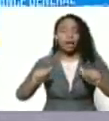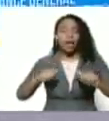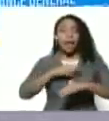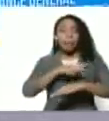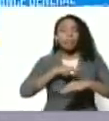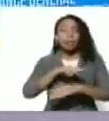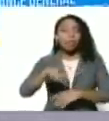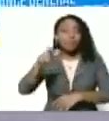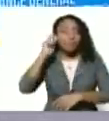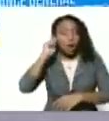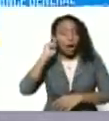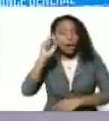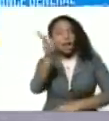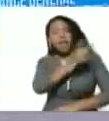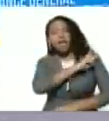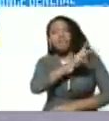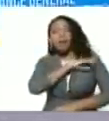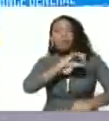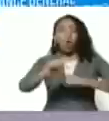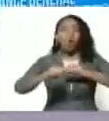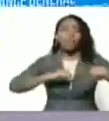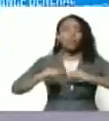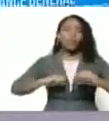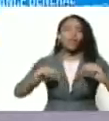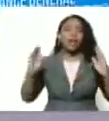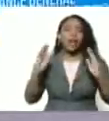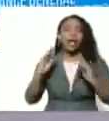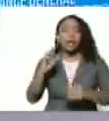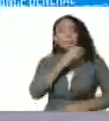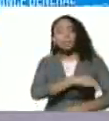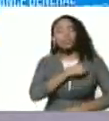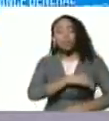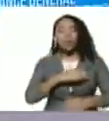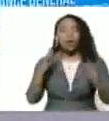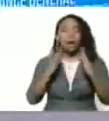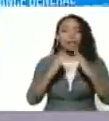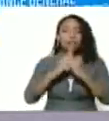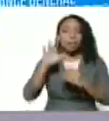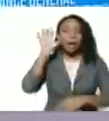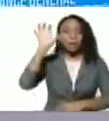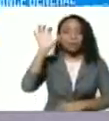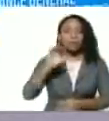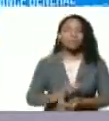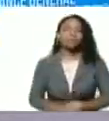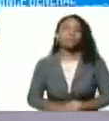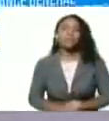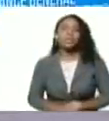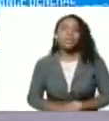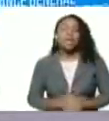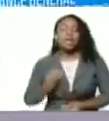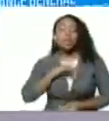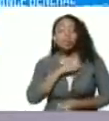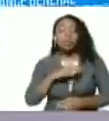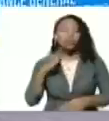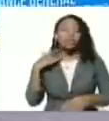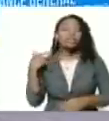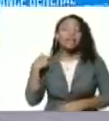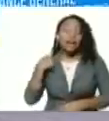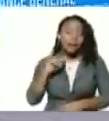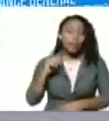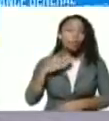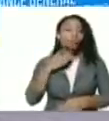Mujer, jefa del movimiento de misiones de la gran misión Hogares de la Patria, es que tenemos que ir a una